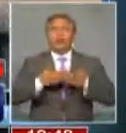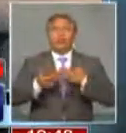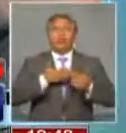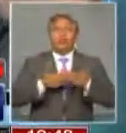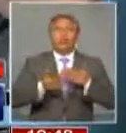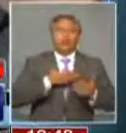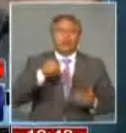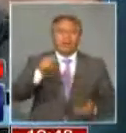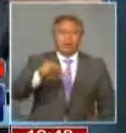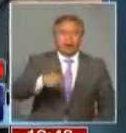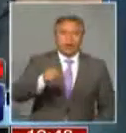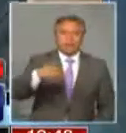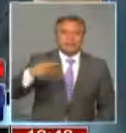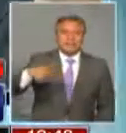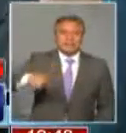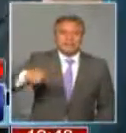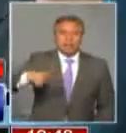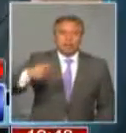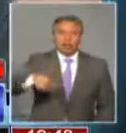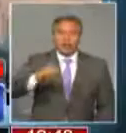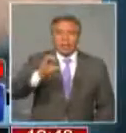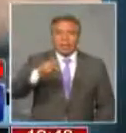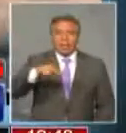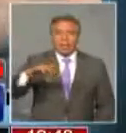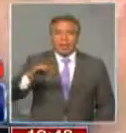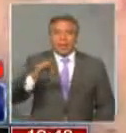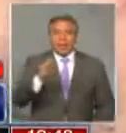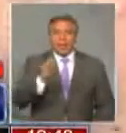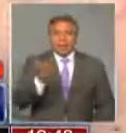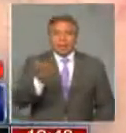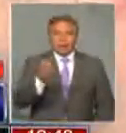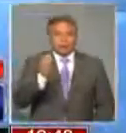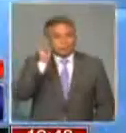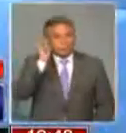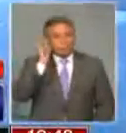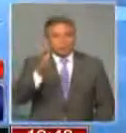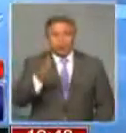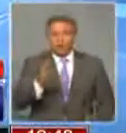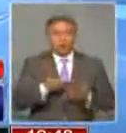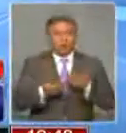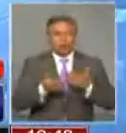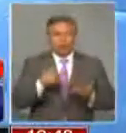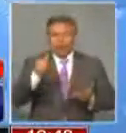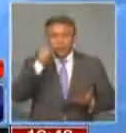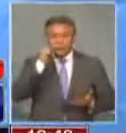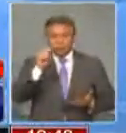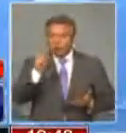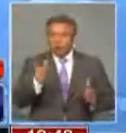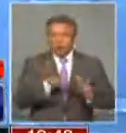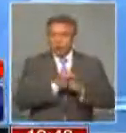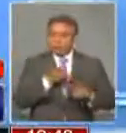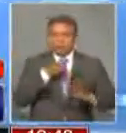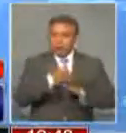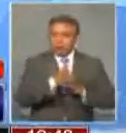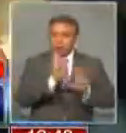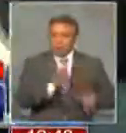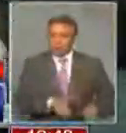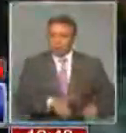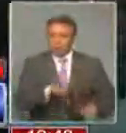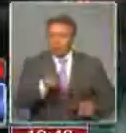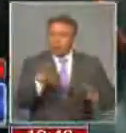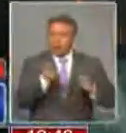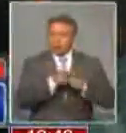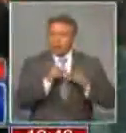Ena Fumbaer? De Iván Moreira. ¿Dónde está la senadora Ena Fumbaer? Porque ayer no fue a la Comisión de